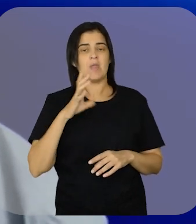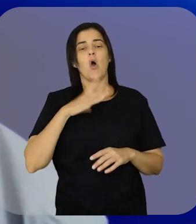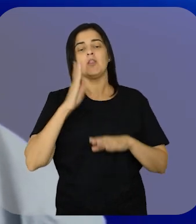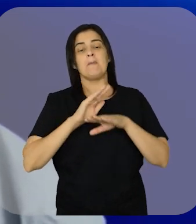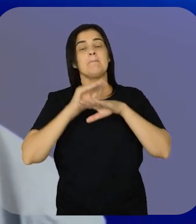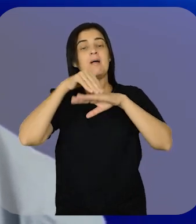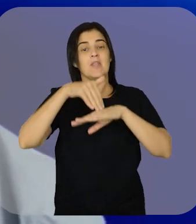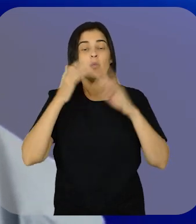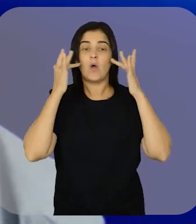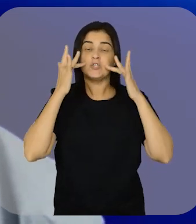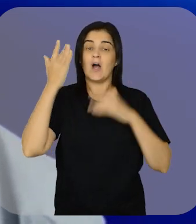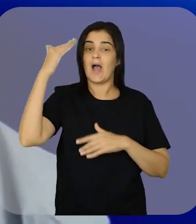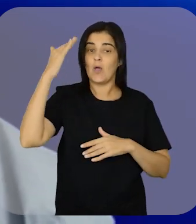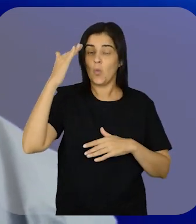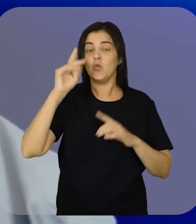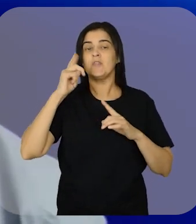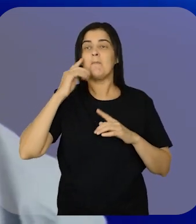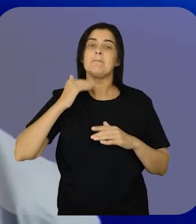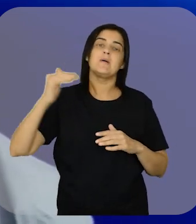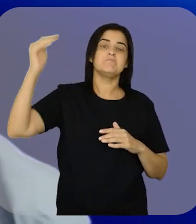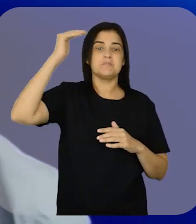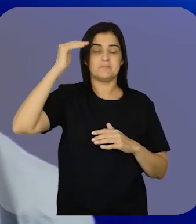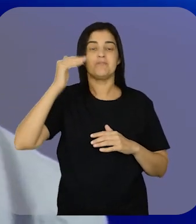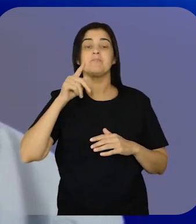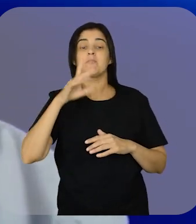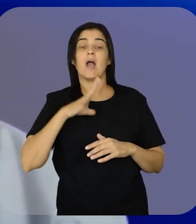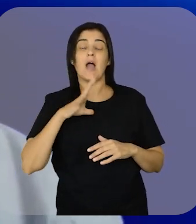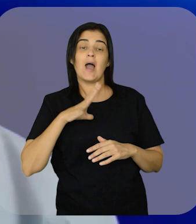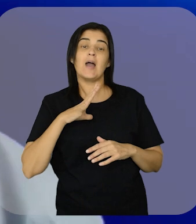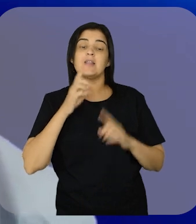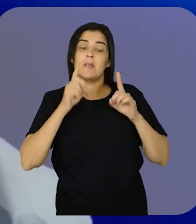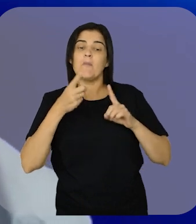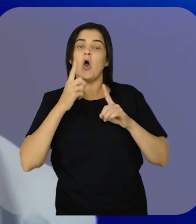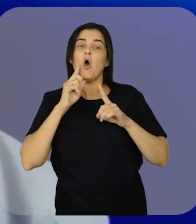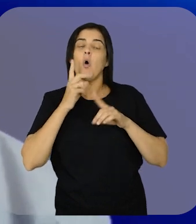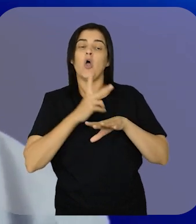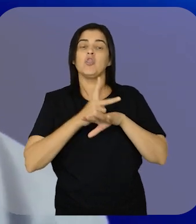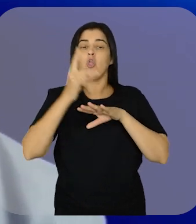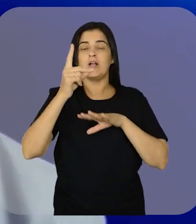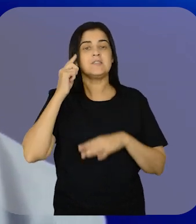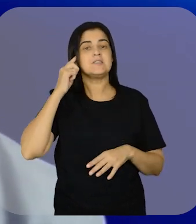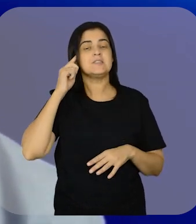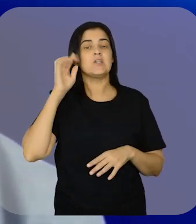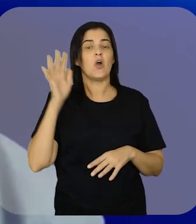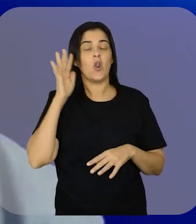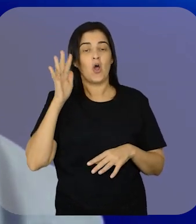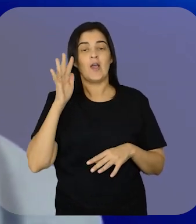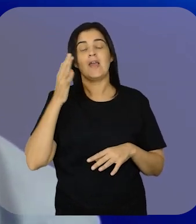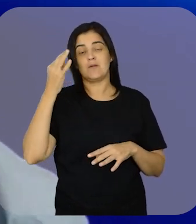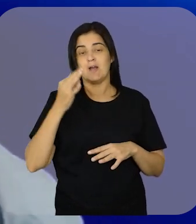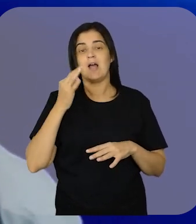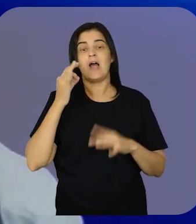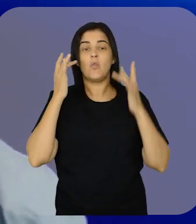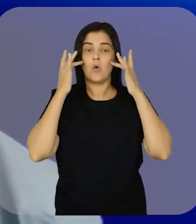maestría en educación de adultos y educación superior. Aldo cuenta con un doctorado en psicología de la educación de la Universidad de